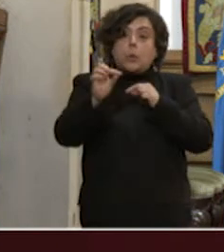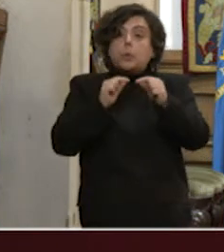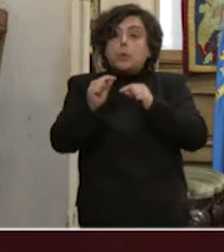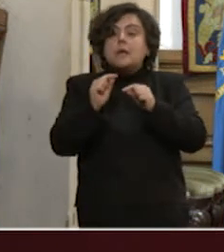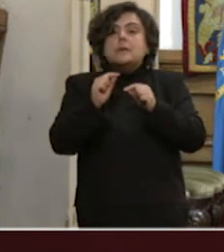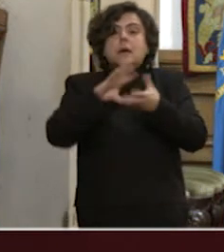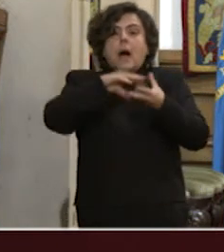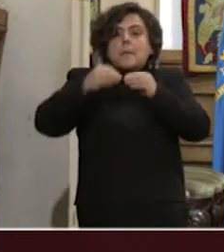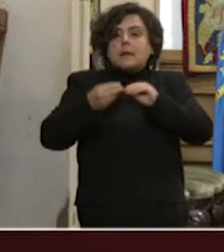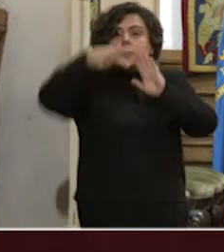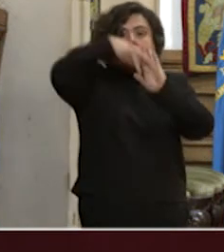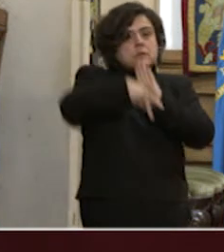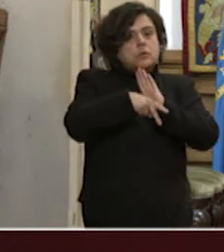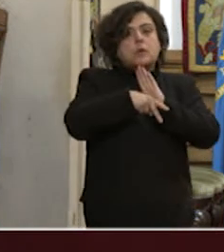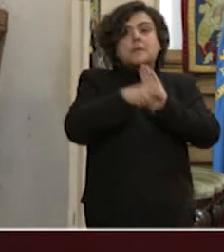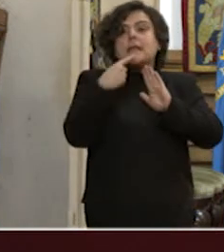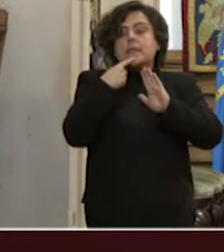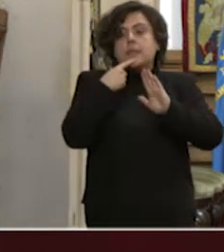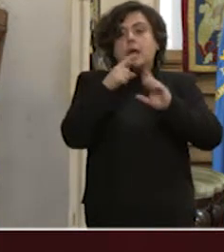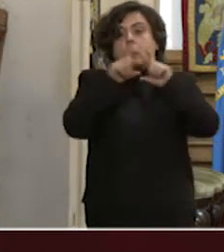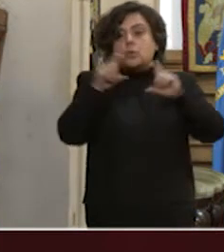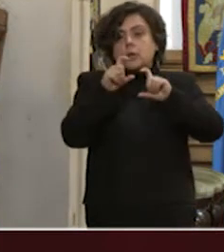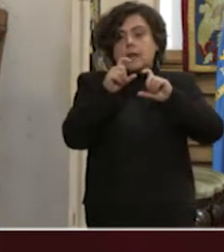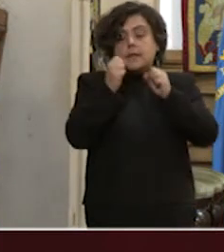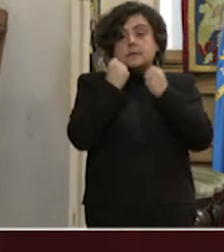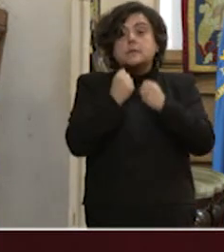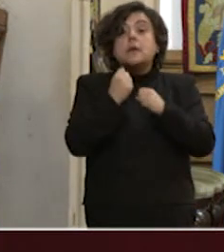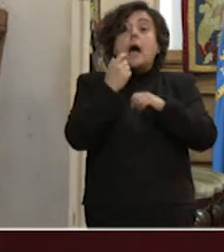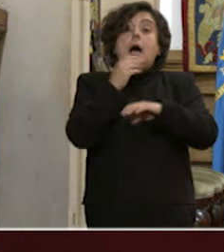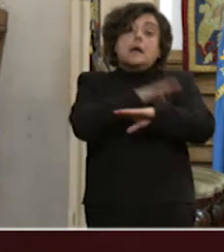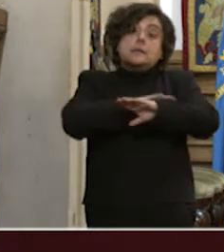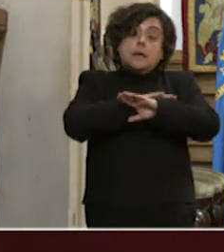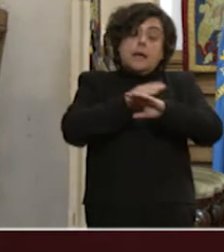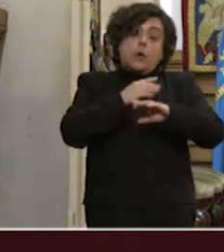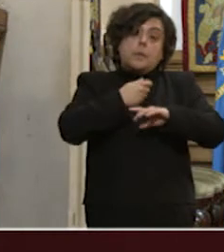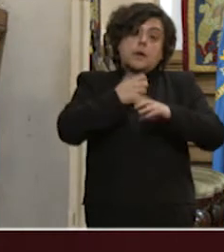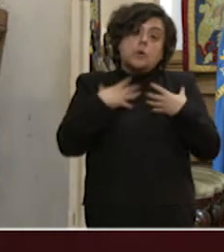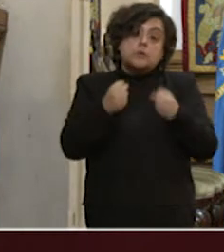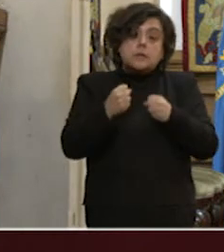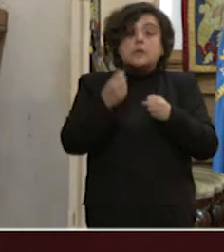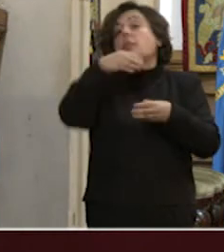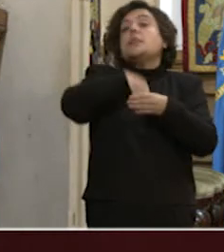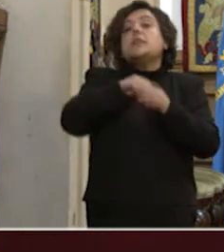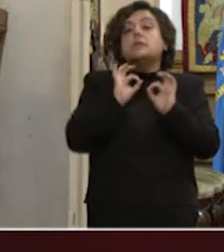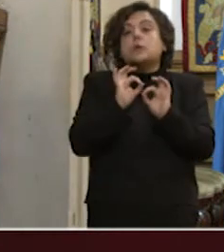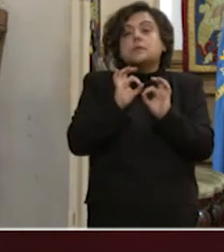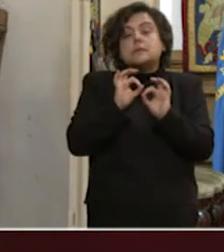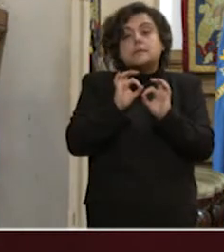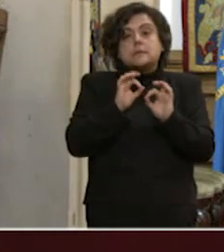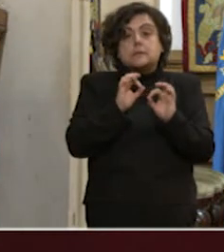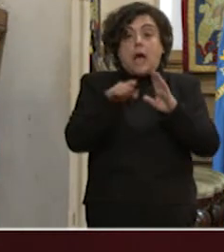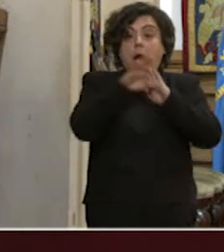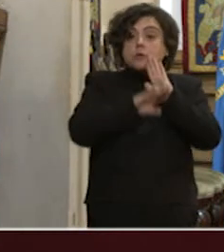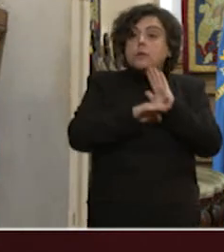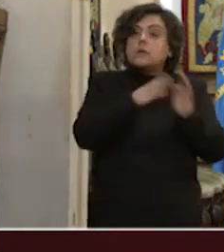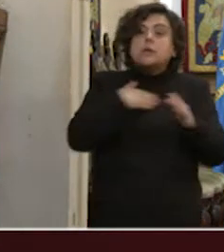rigurosamente las normas que establecen las autoridades sanitarias. Y dentro de esas acciones de superación, me gustaría resaltar